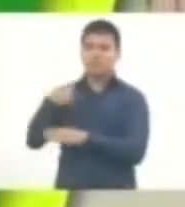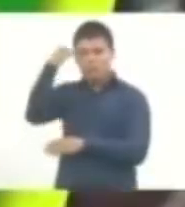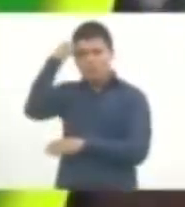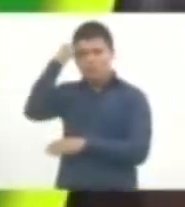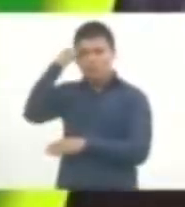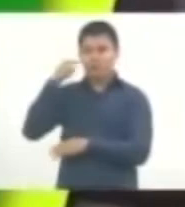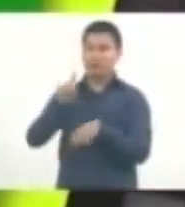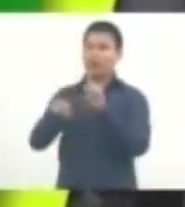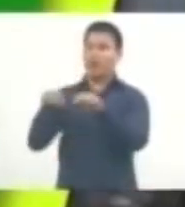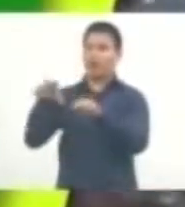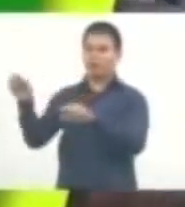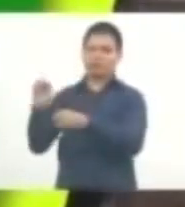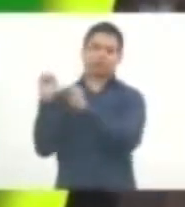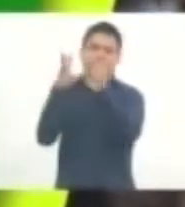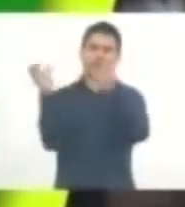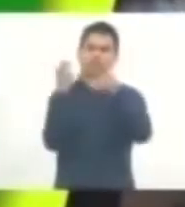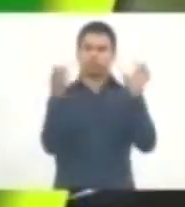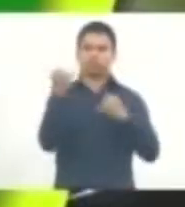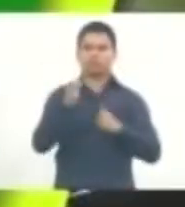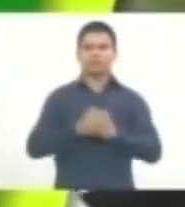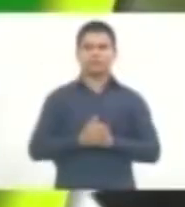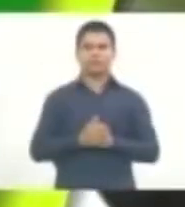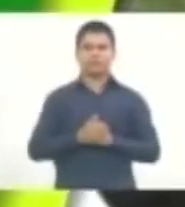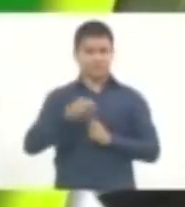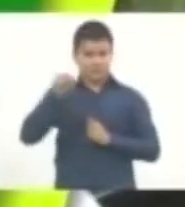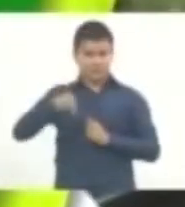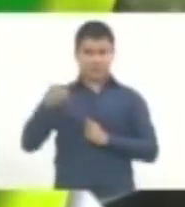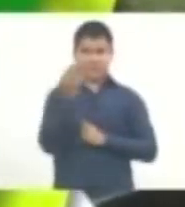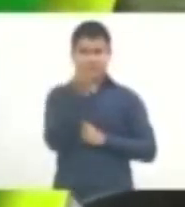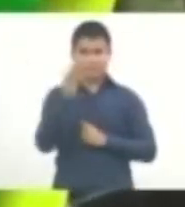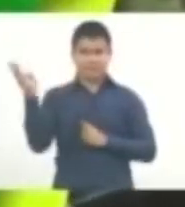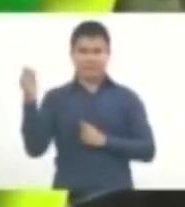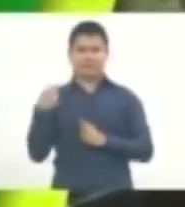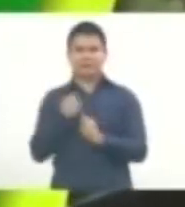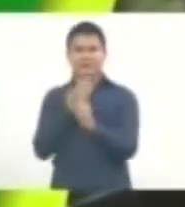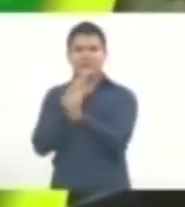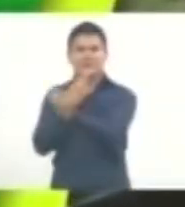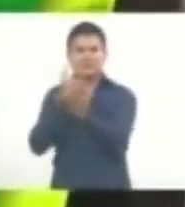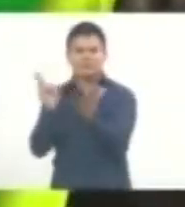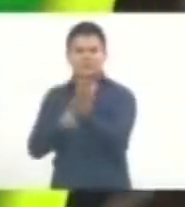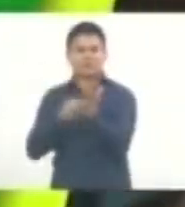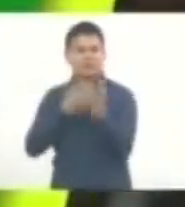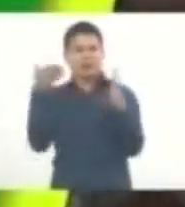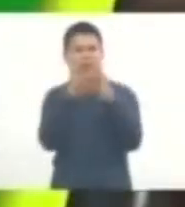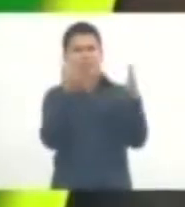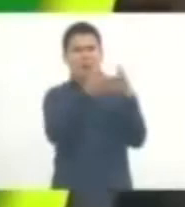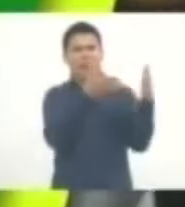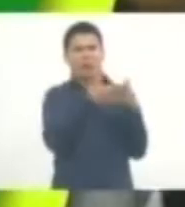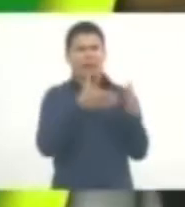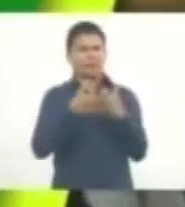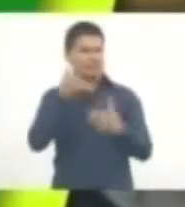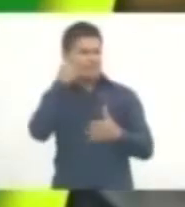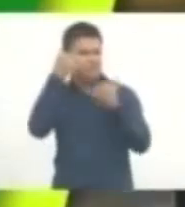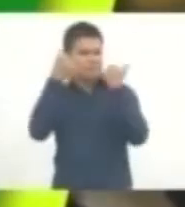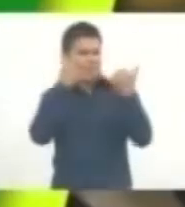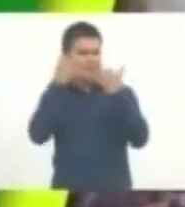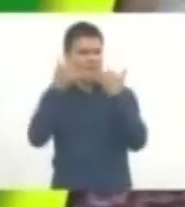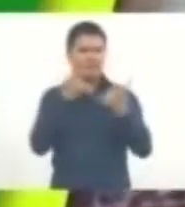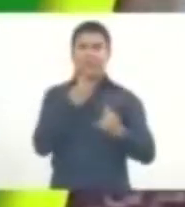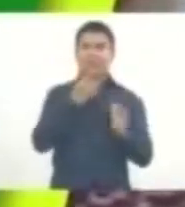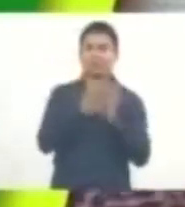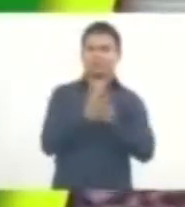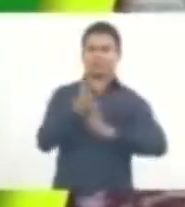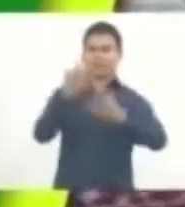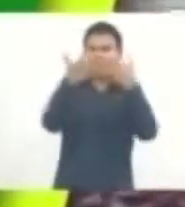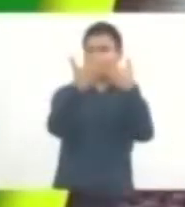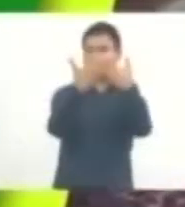trasladados. Tutelatón en Barranquilla contra la doble tributación a la telefonía móvil. Hoy se impetraron las primeras 300